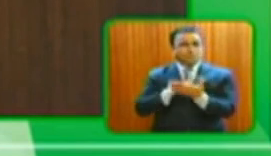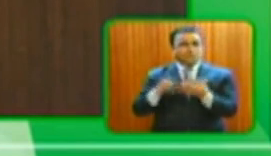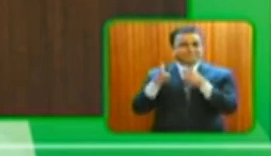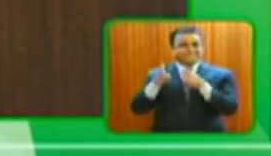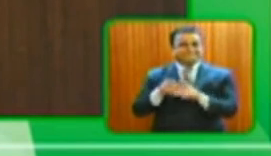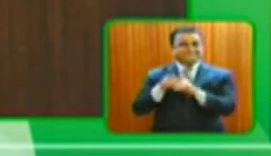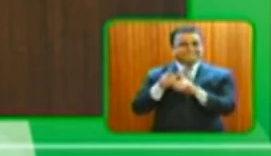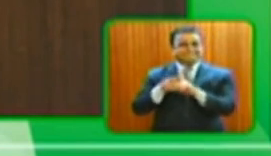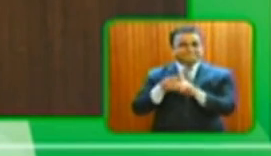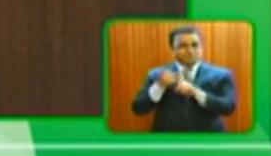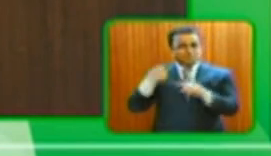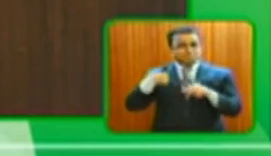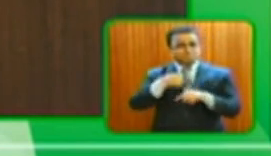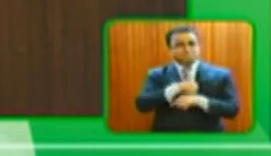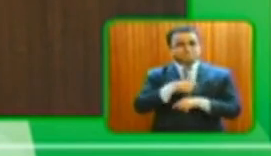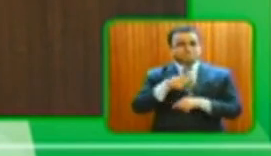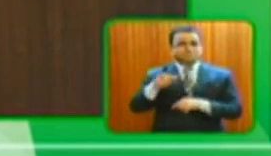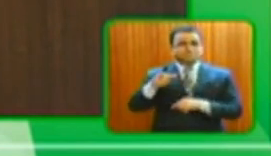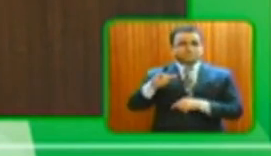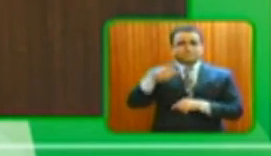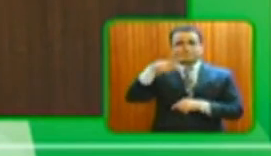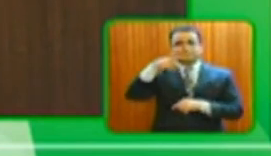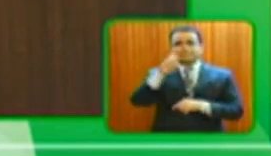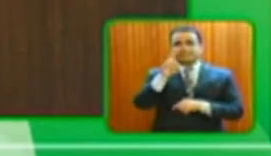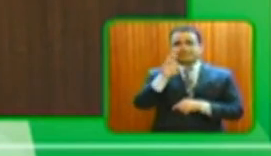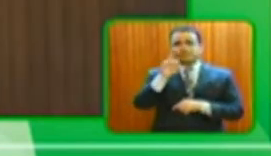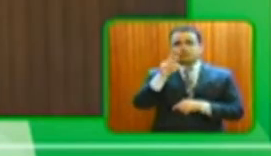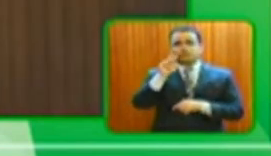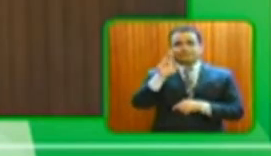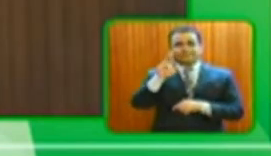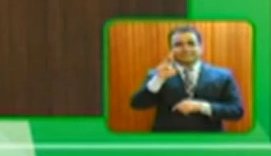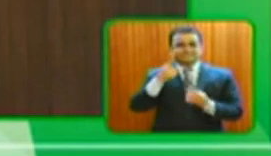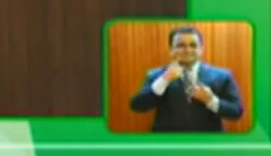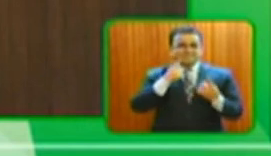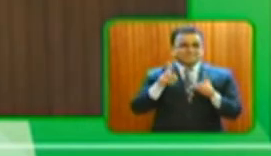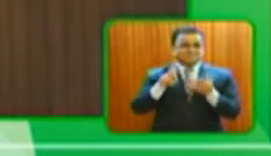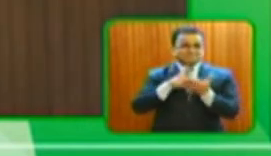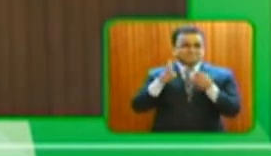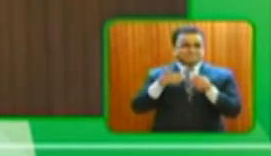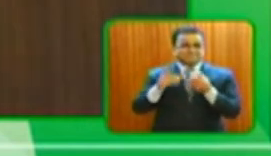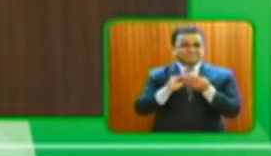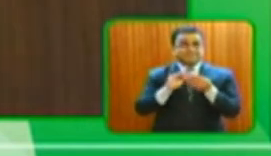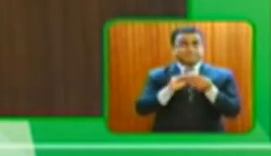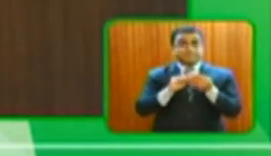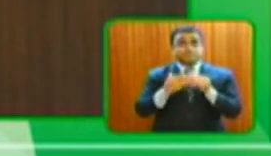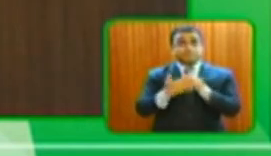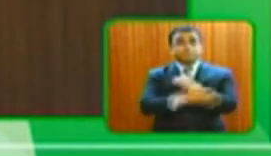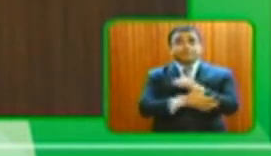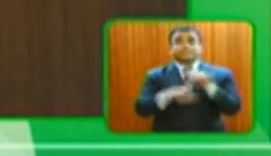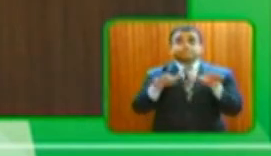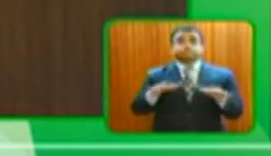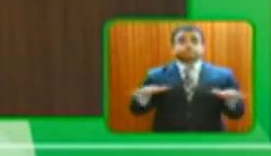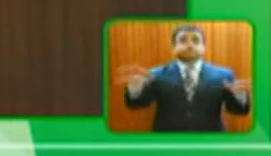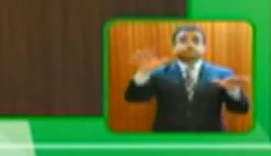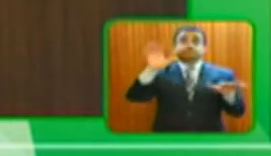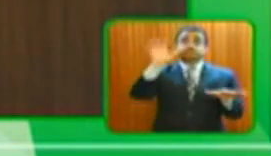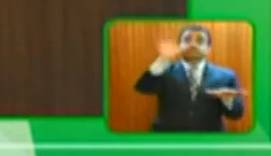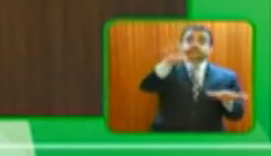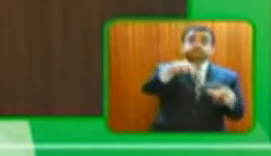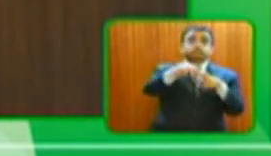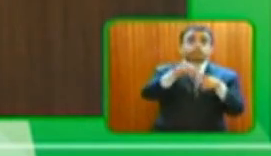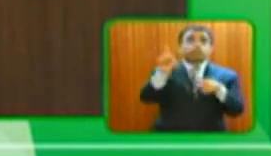de nuestro grande Pedro Mir, diciendo que hay un país en el mundo colocado en el mismo trayecto del